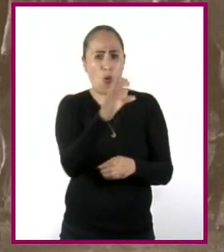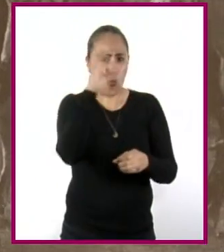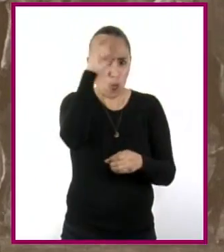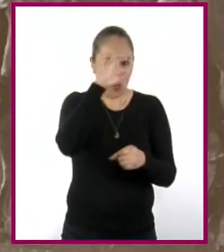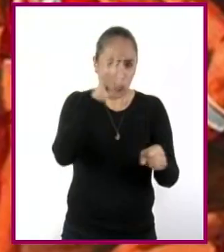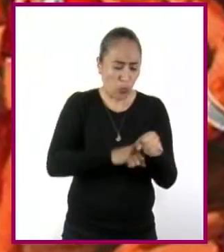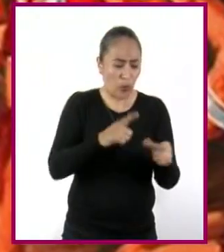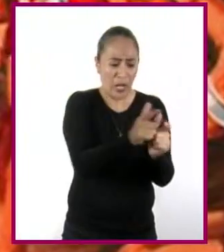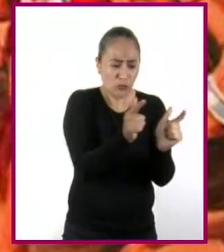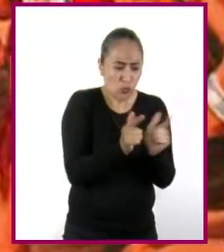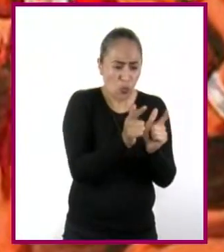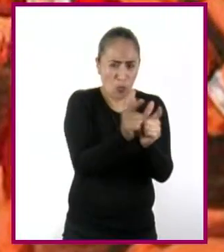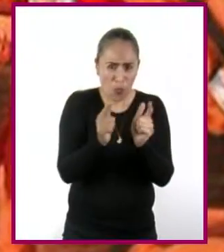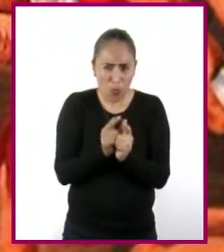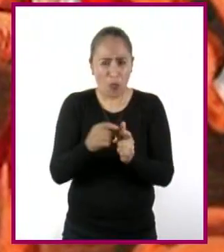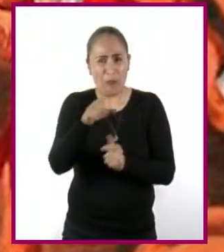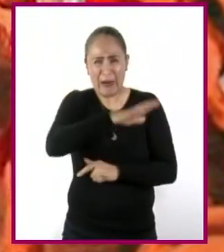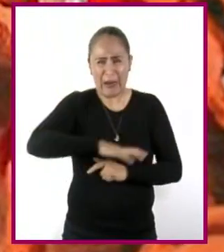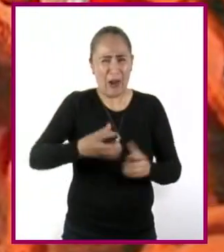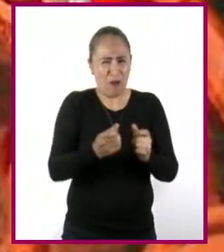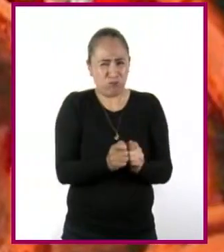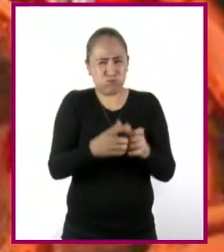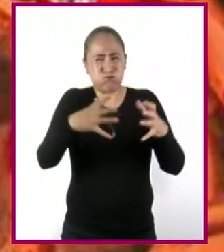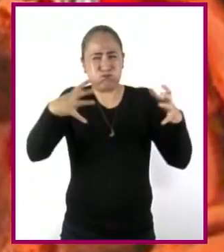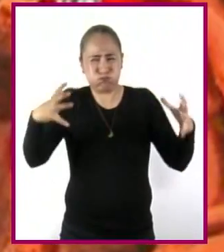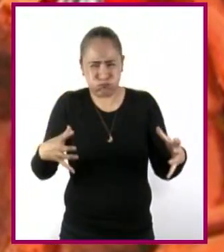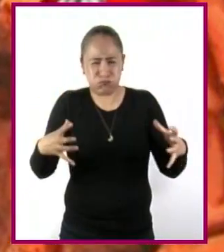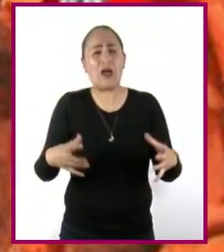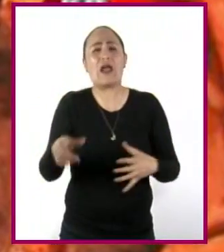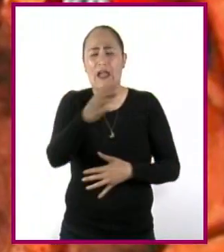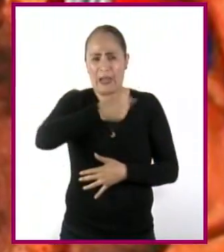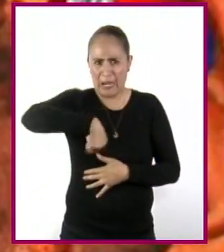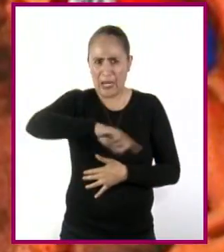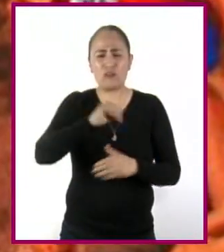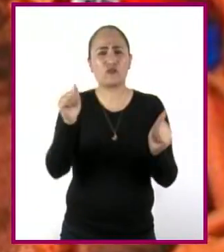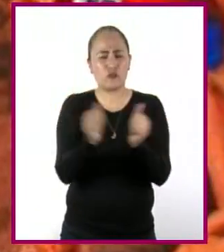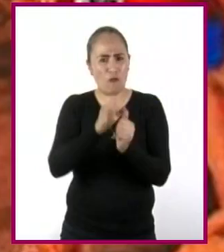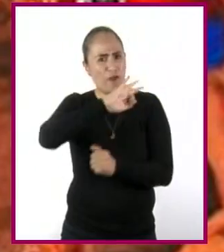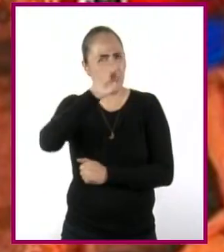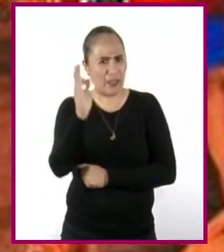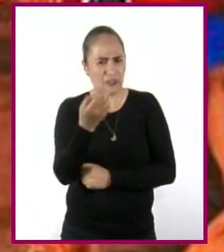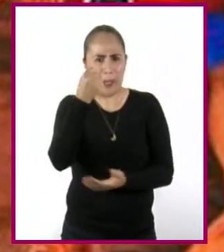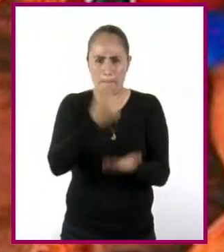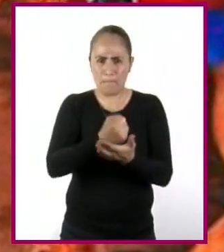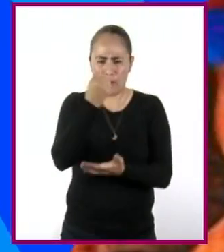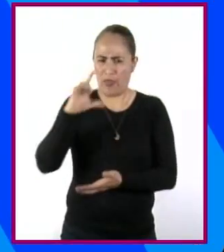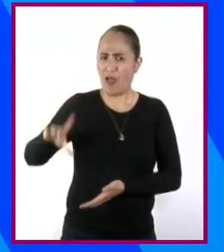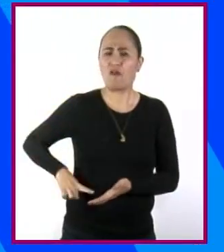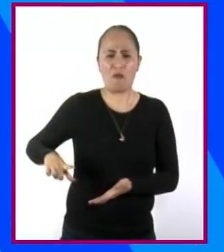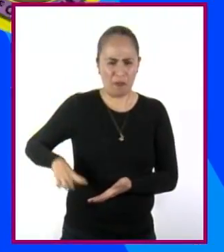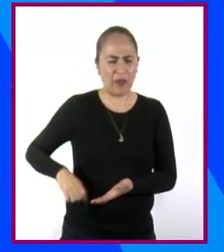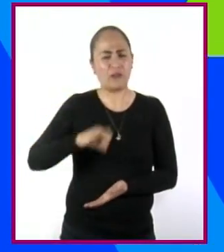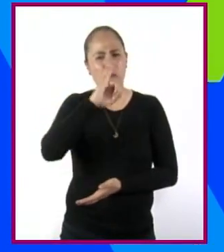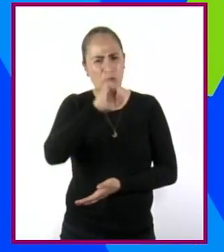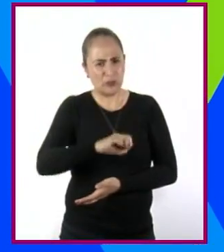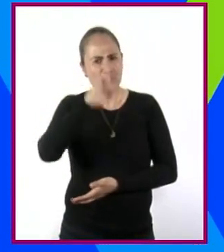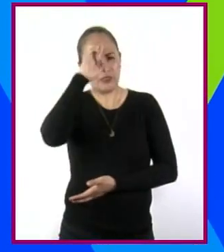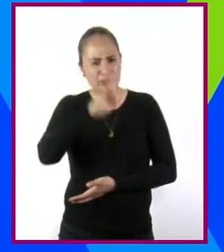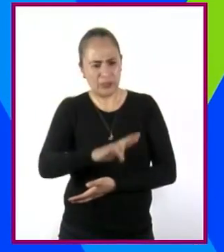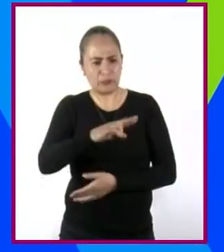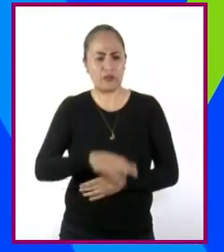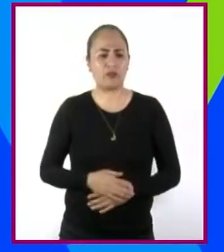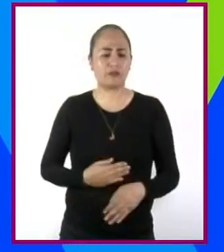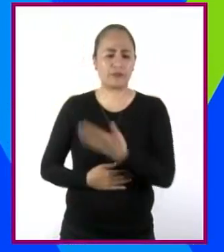muchísimas tribus, tenían una confederación aprobada y vigilada por el Estado. Se les conocía como